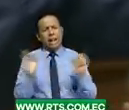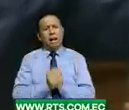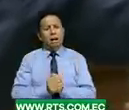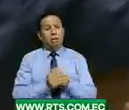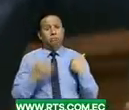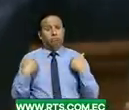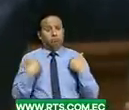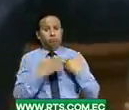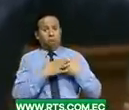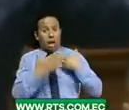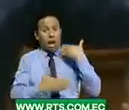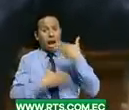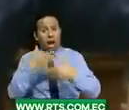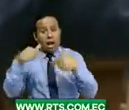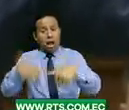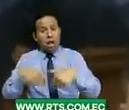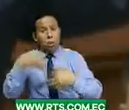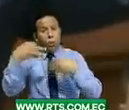largo de este juicio